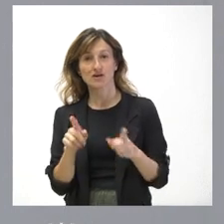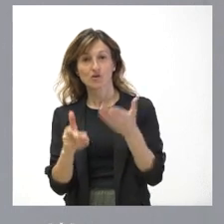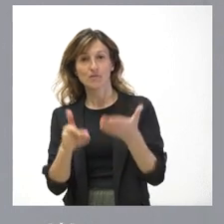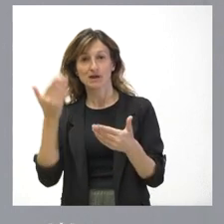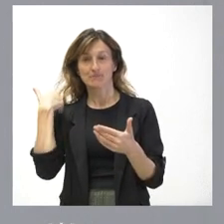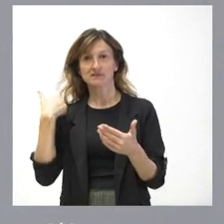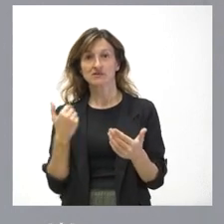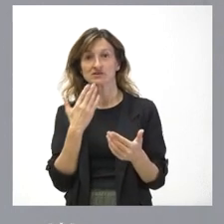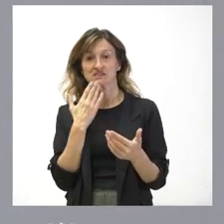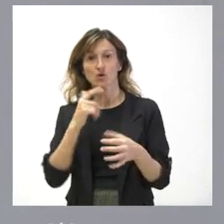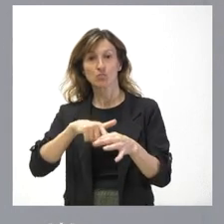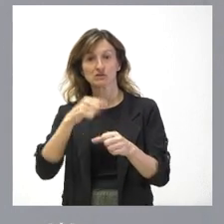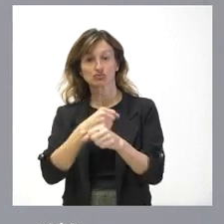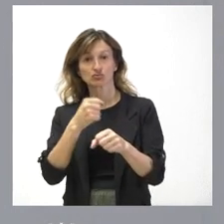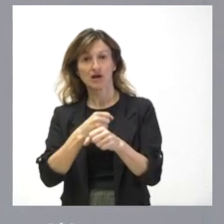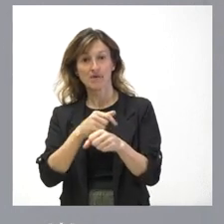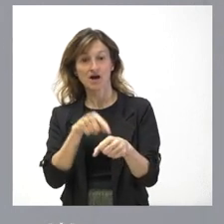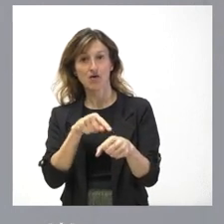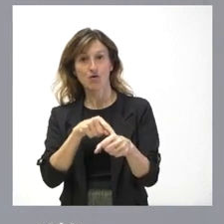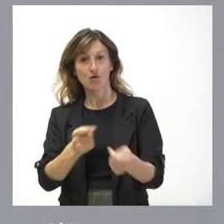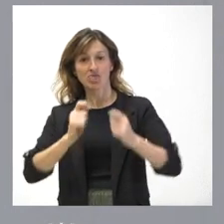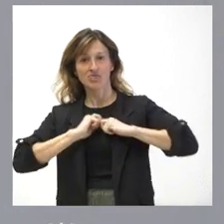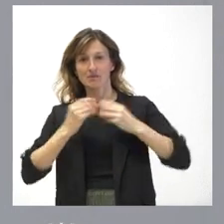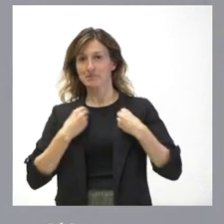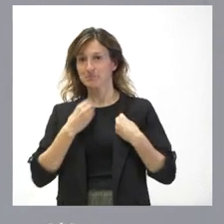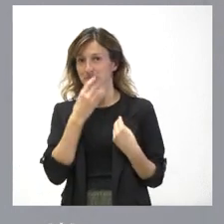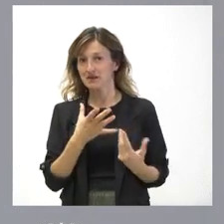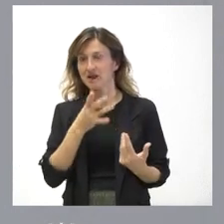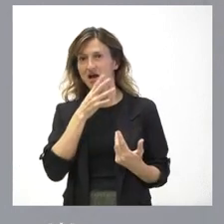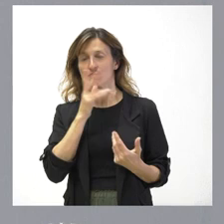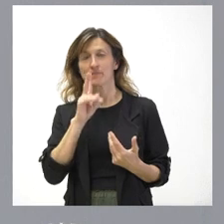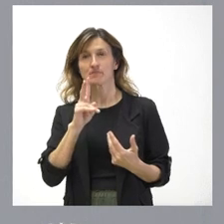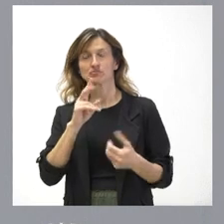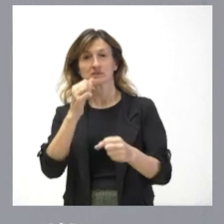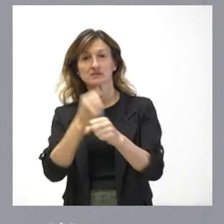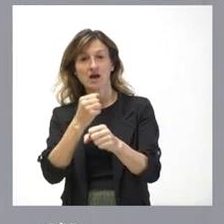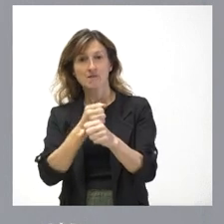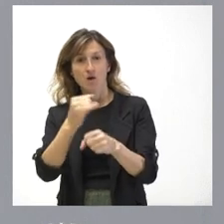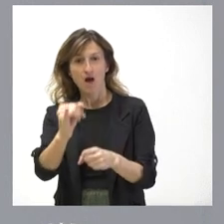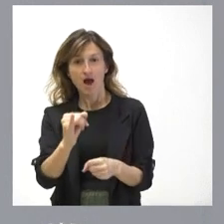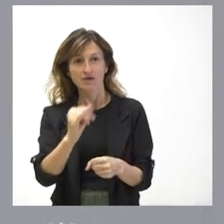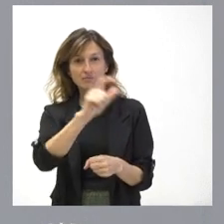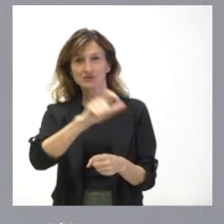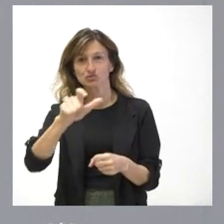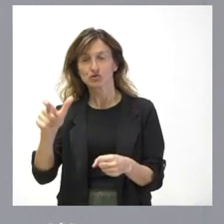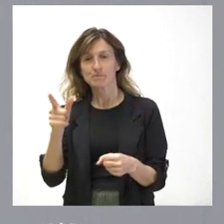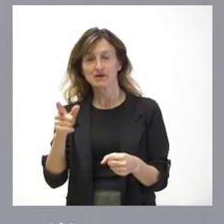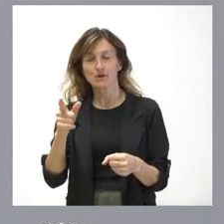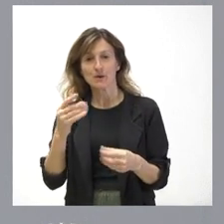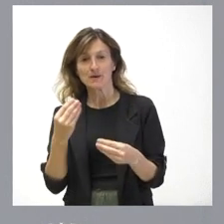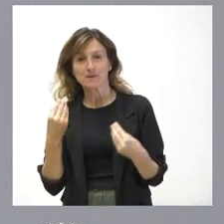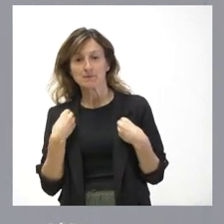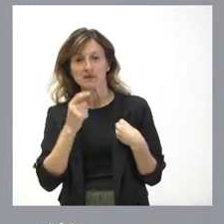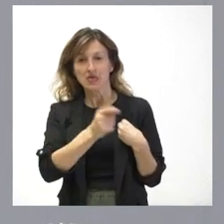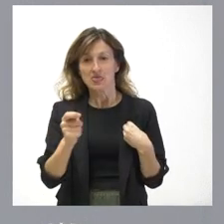pasado cuando alguien tenía un puesto de trabajo ese puesto de trabajo le permitía vivir ahora estamos viendo en España como hay muchas personas que tienen un empleo pero ese empleo no les permite pagar